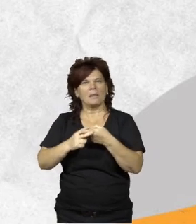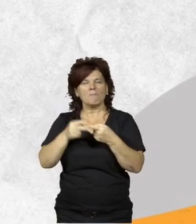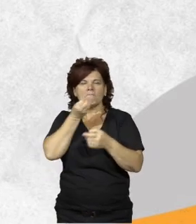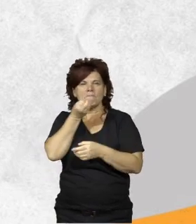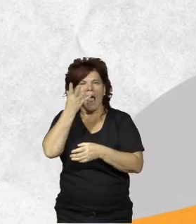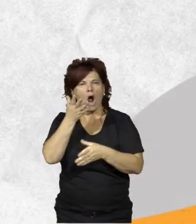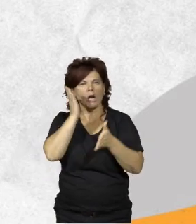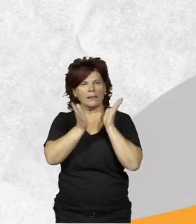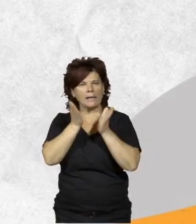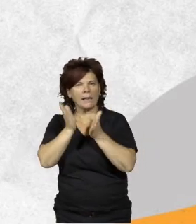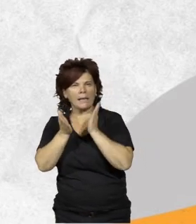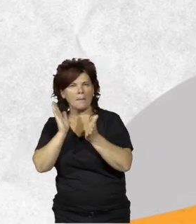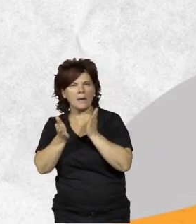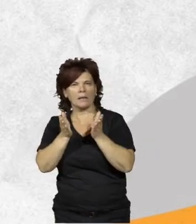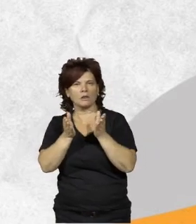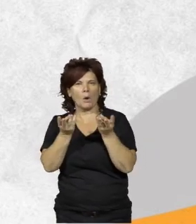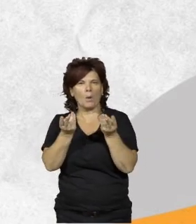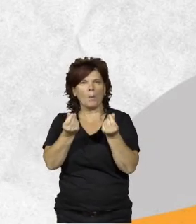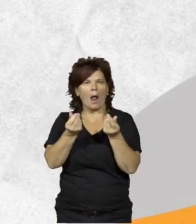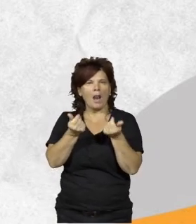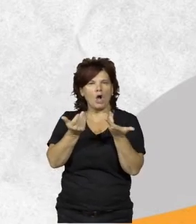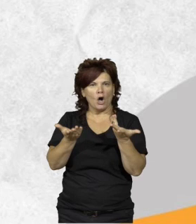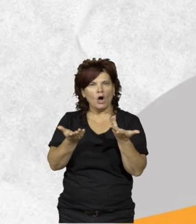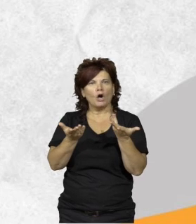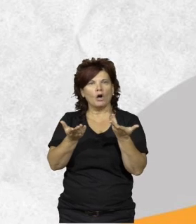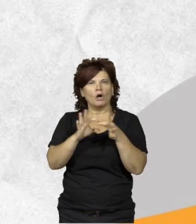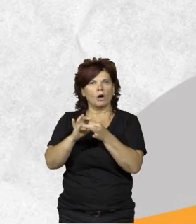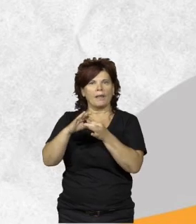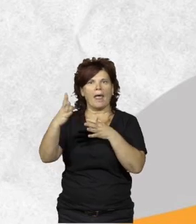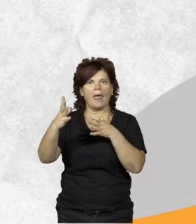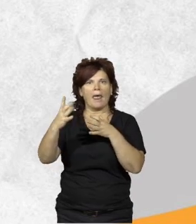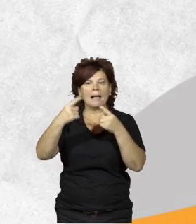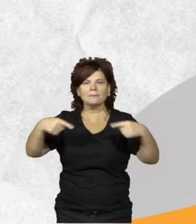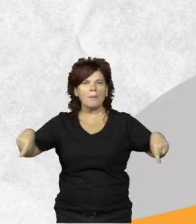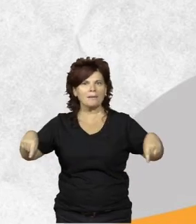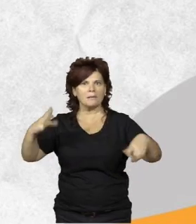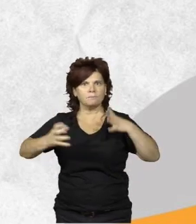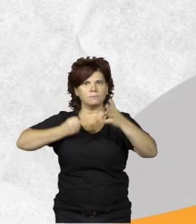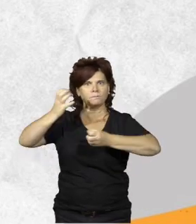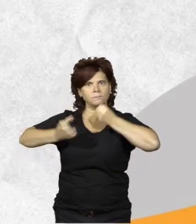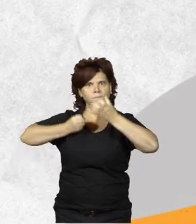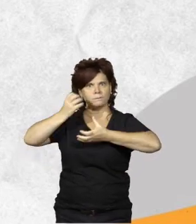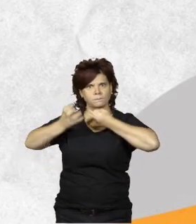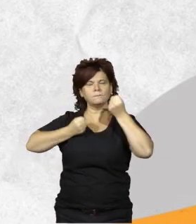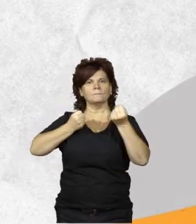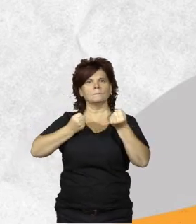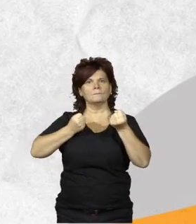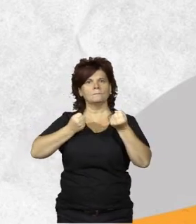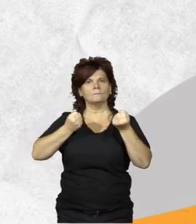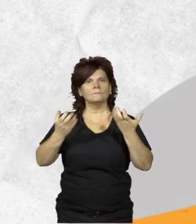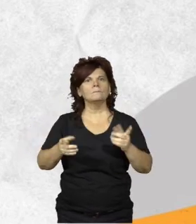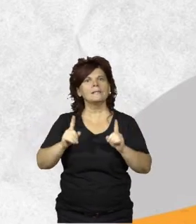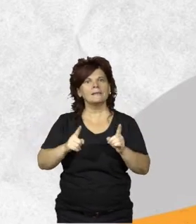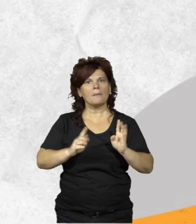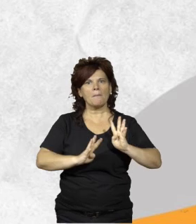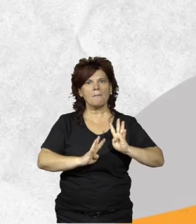tratamiento, puesta en valor de las especies recuperadas y mejor disposición final, plantas